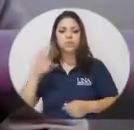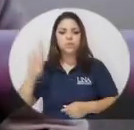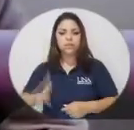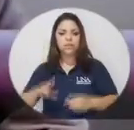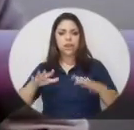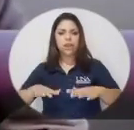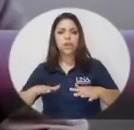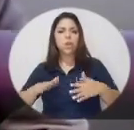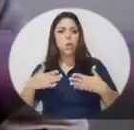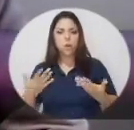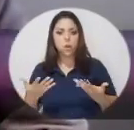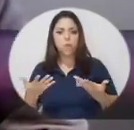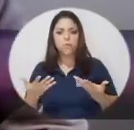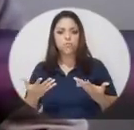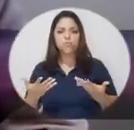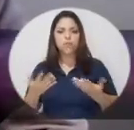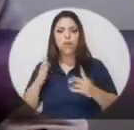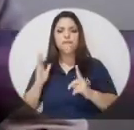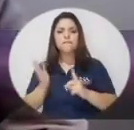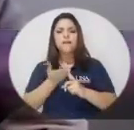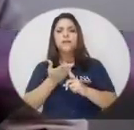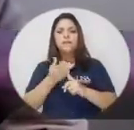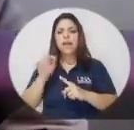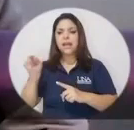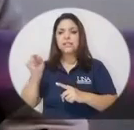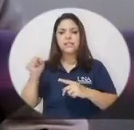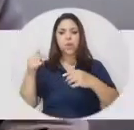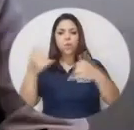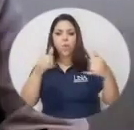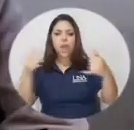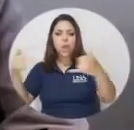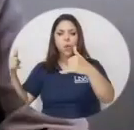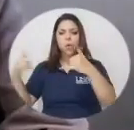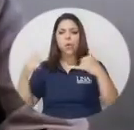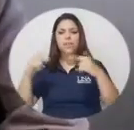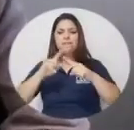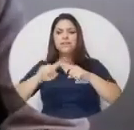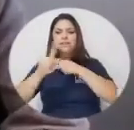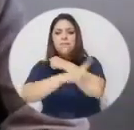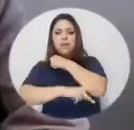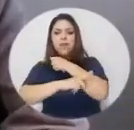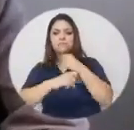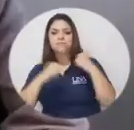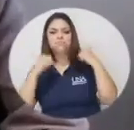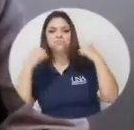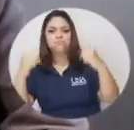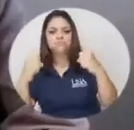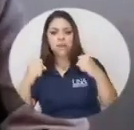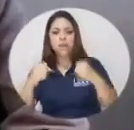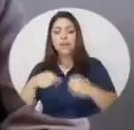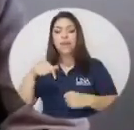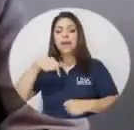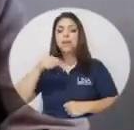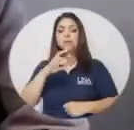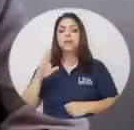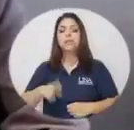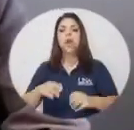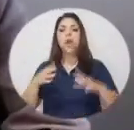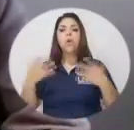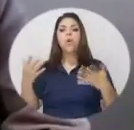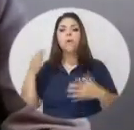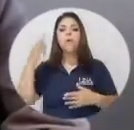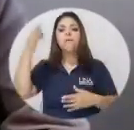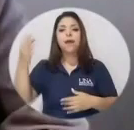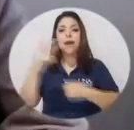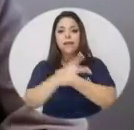ver a nuestro país en este escenario, en este juego de las potencias y reacomodo, pues tendríamos que pensar en hacia dónde